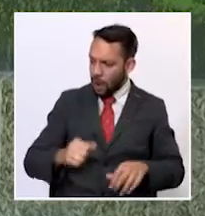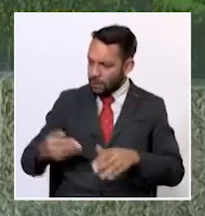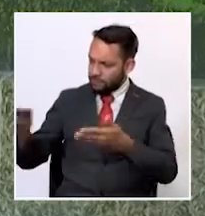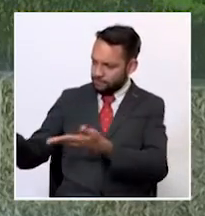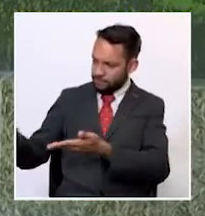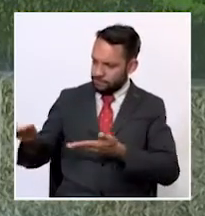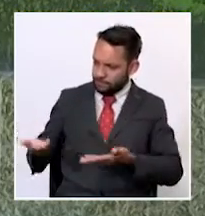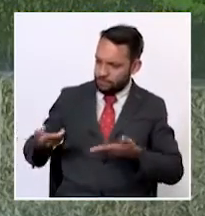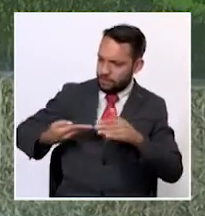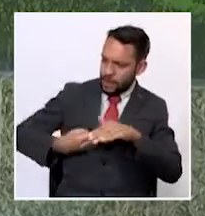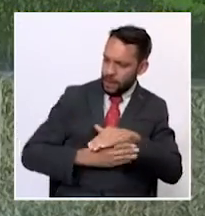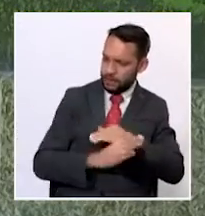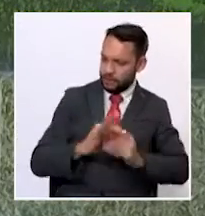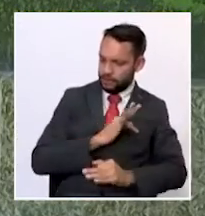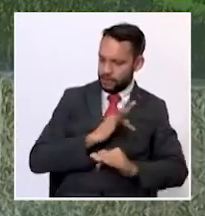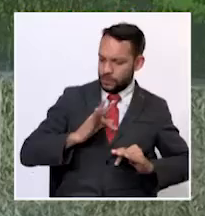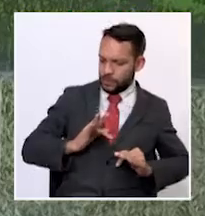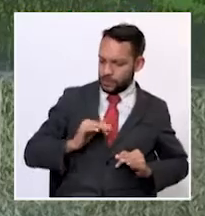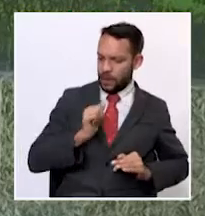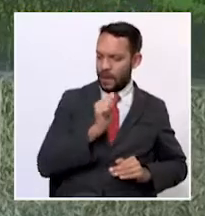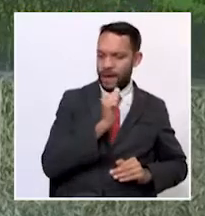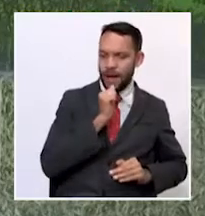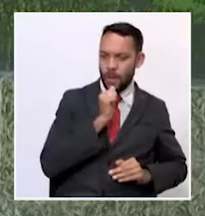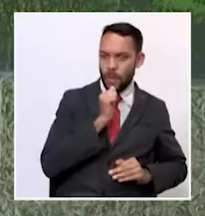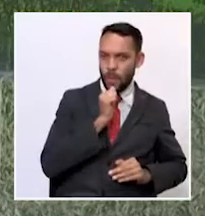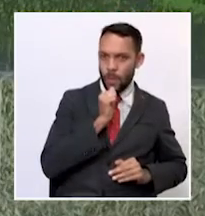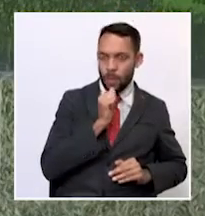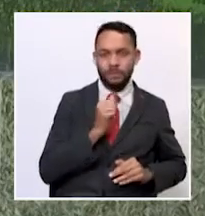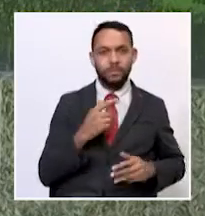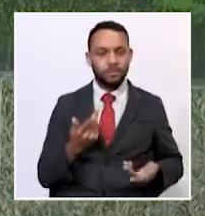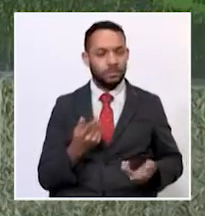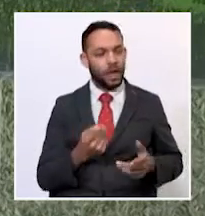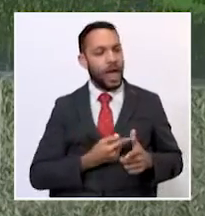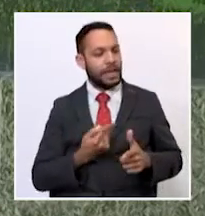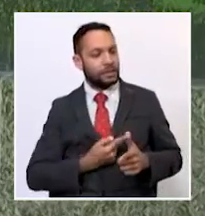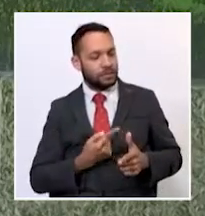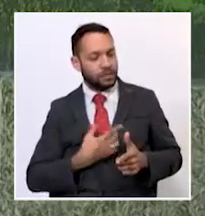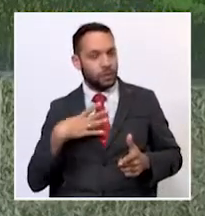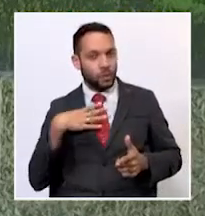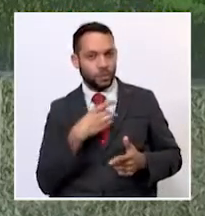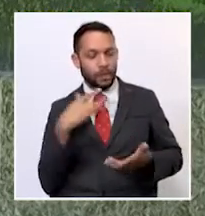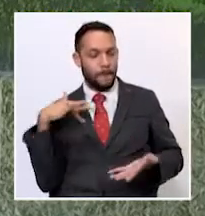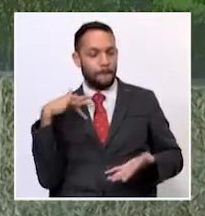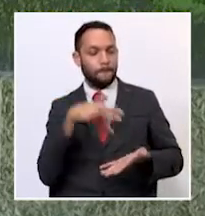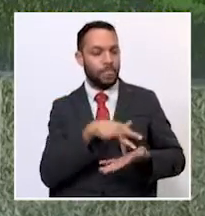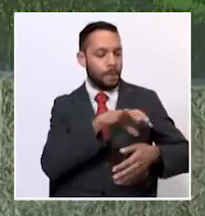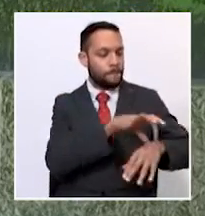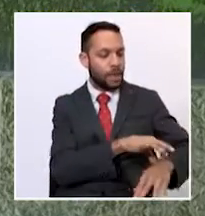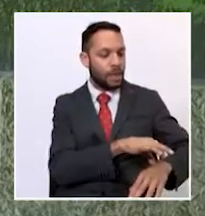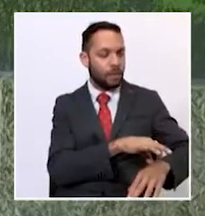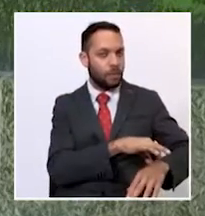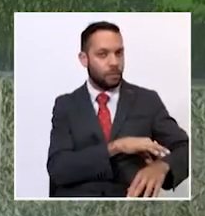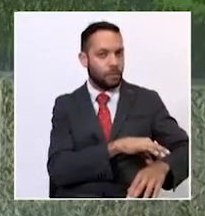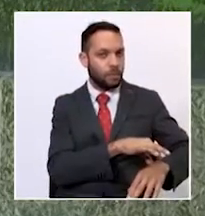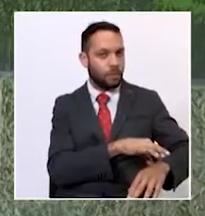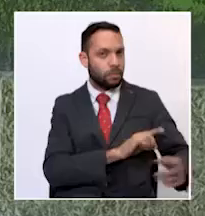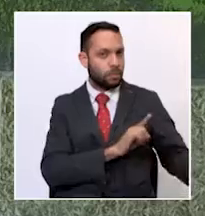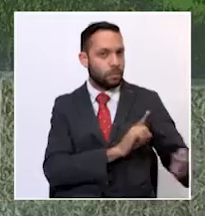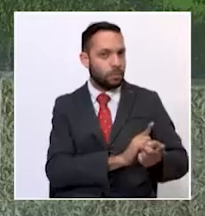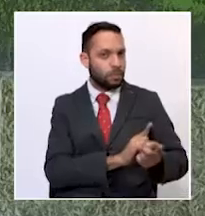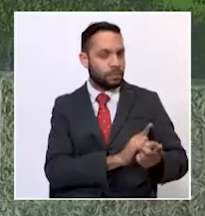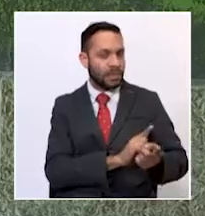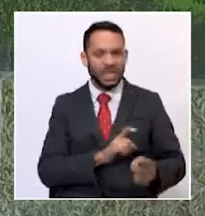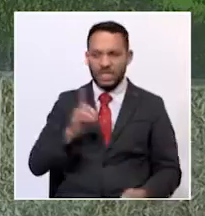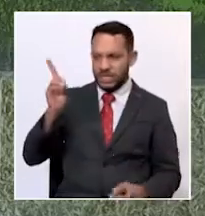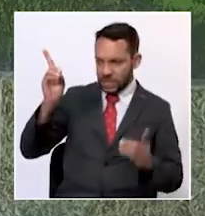hidroterapia médica. Pero muchos se preguntarán, bueno, entonces nosotros lo vemos en consulta. Y tomamos la decisión que